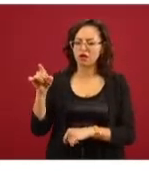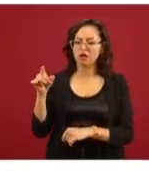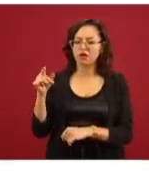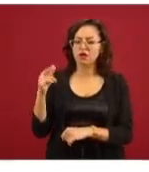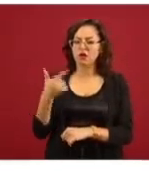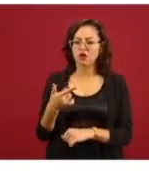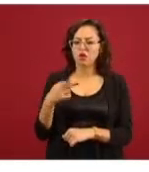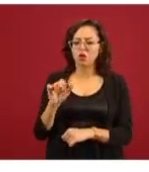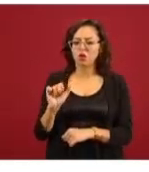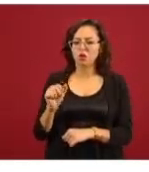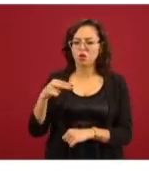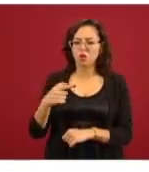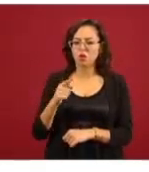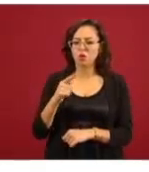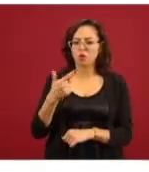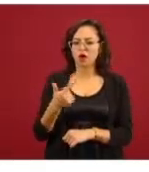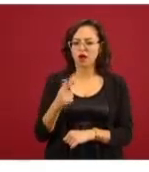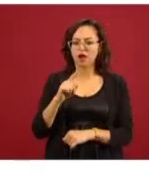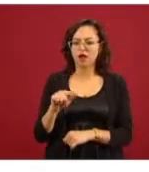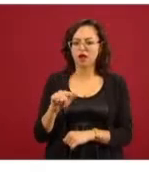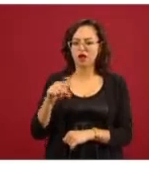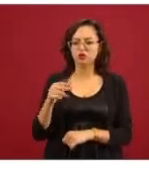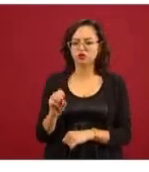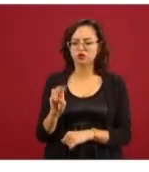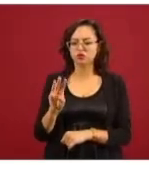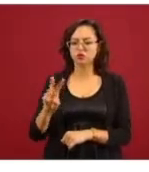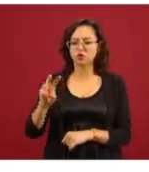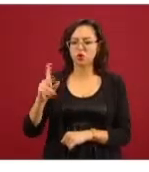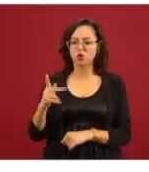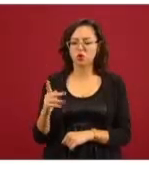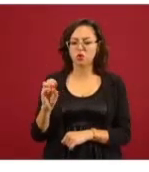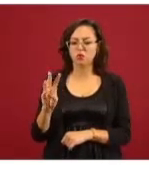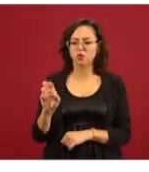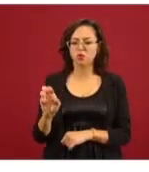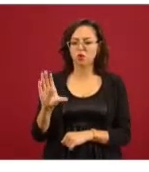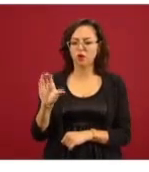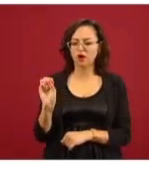Powercom, cumple la equivalencia China-Estados Unidos